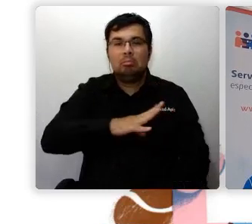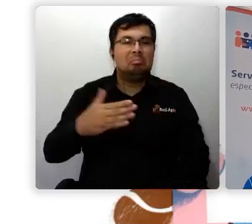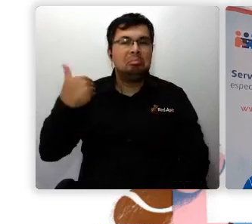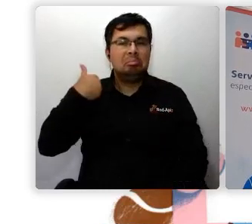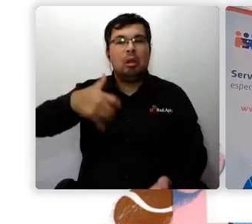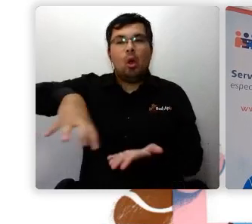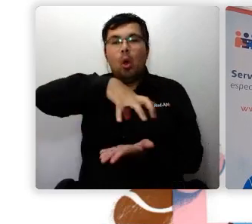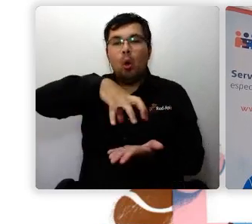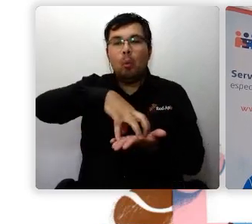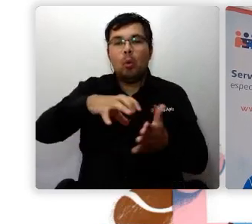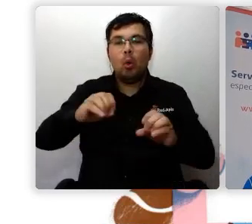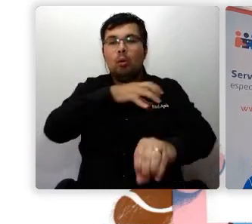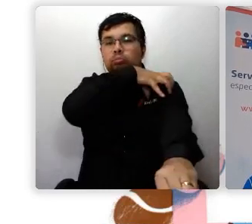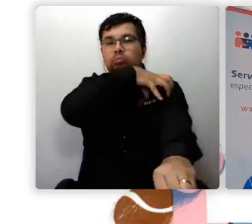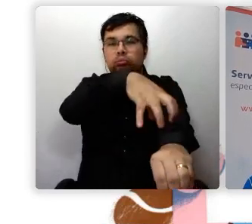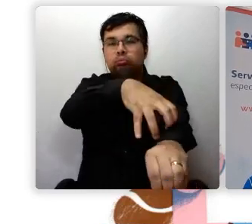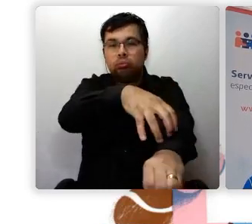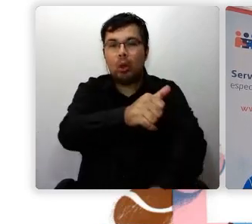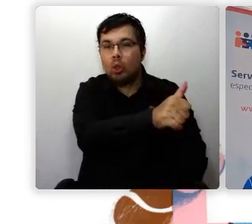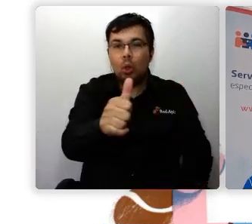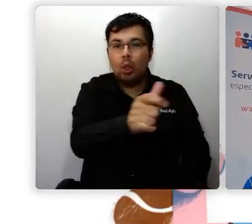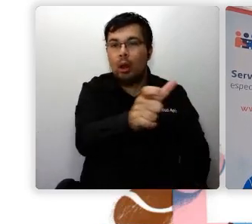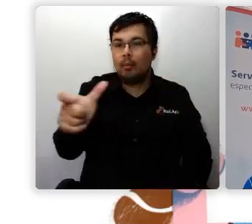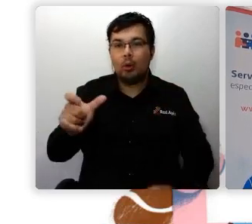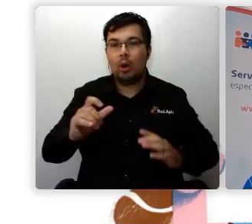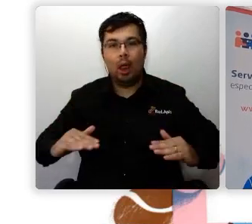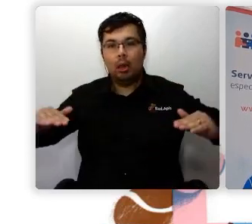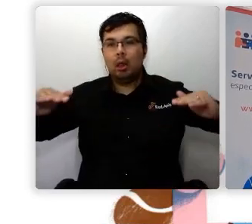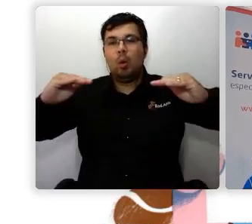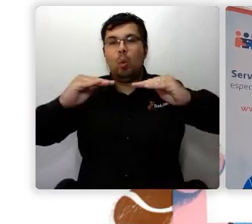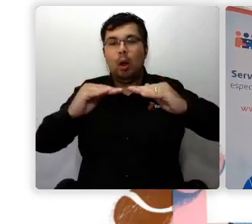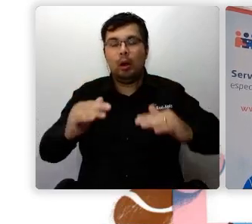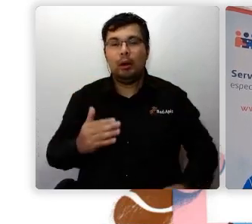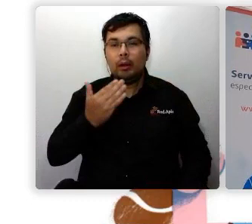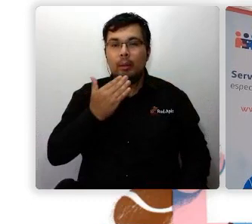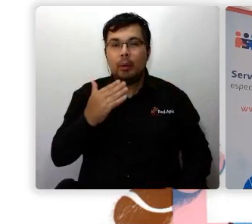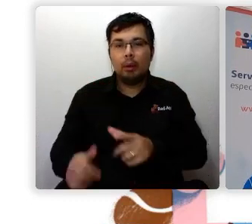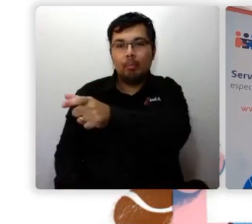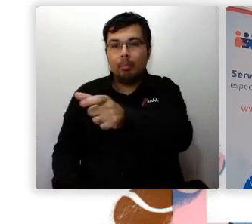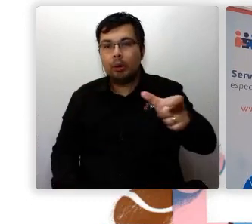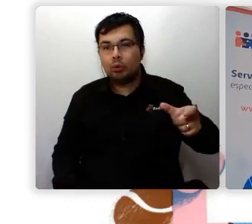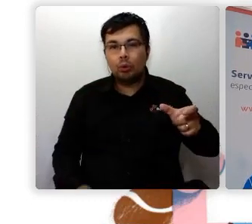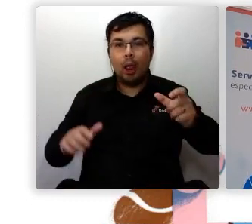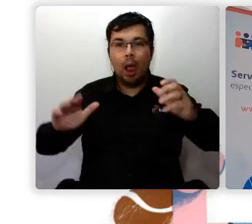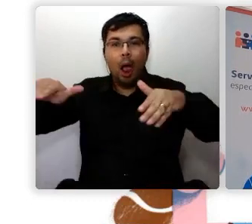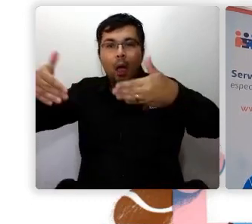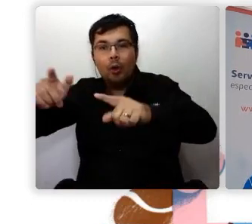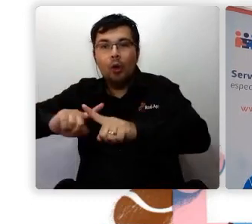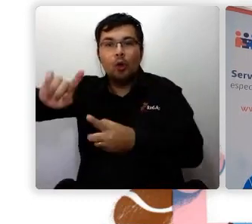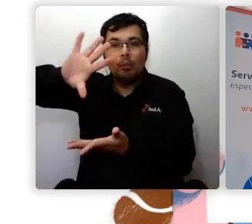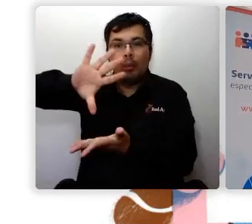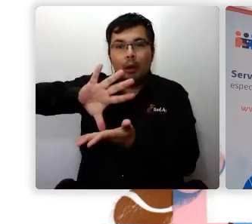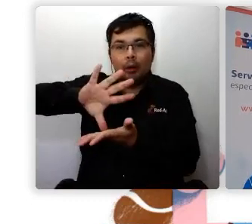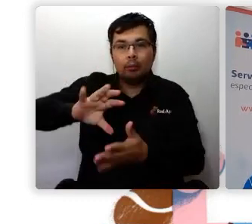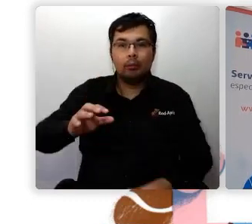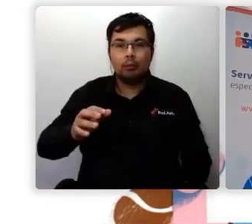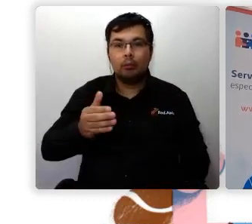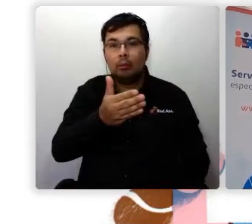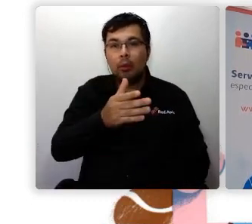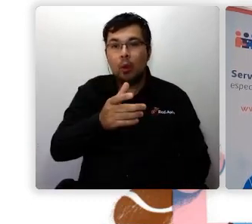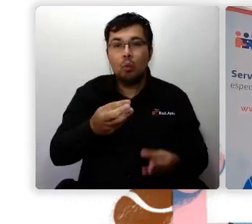el mundo a través de internet son todos idénticos, incluso personas del extranjero, que tenemos mucho conectado del